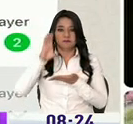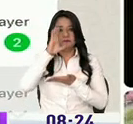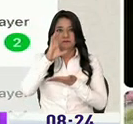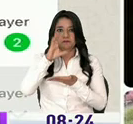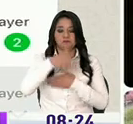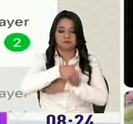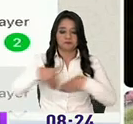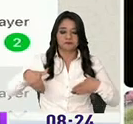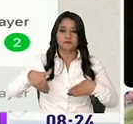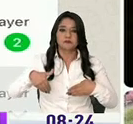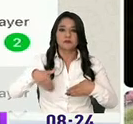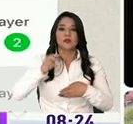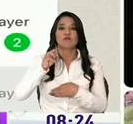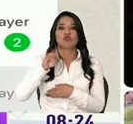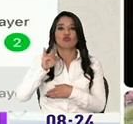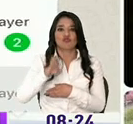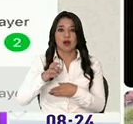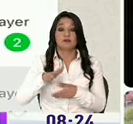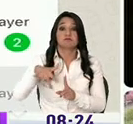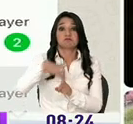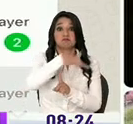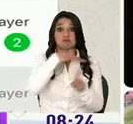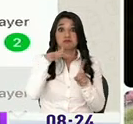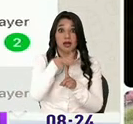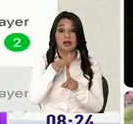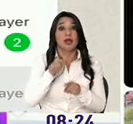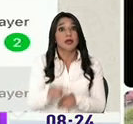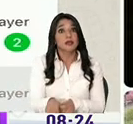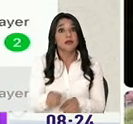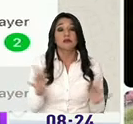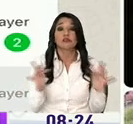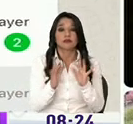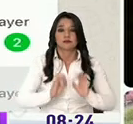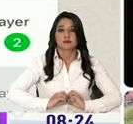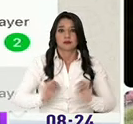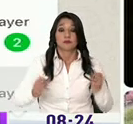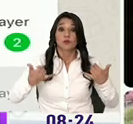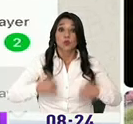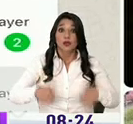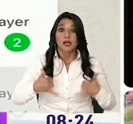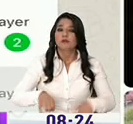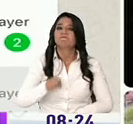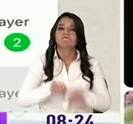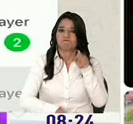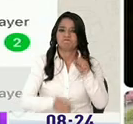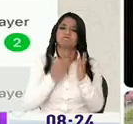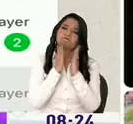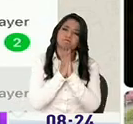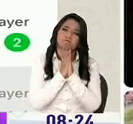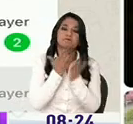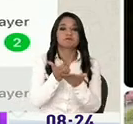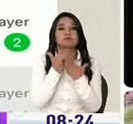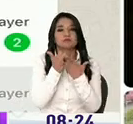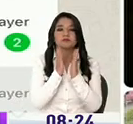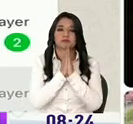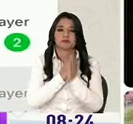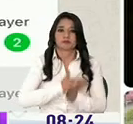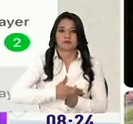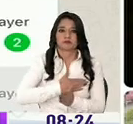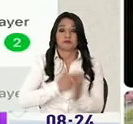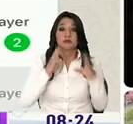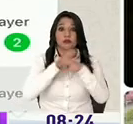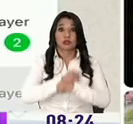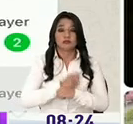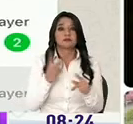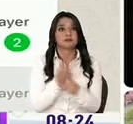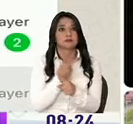Multi, que del parque que instalaron luminarias hace 4 años y no conectaron. Y los juegos infantiles no sirven. Les agradezco mucho su colaboración, ya que de noche se ha